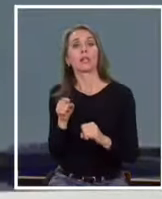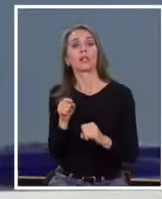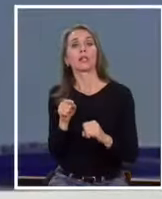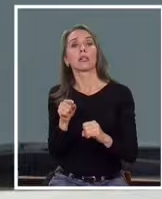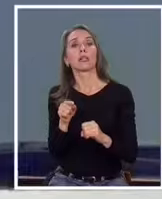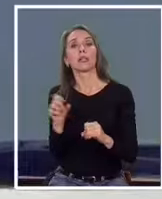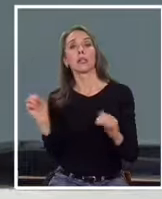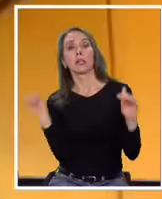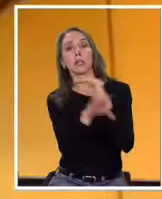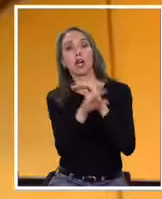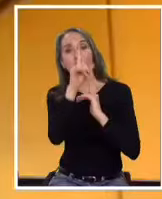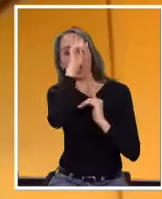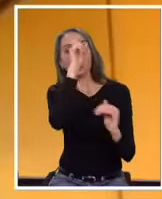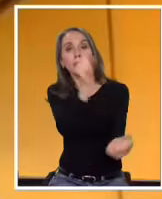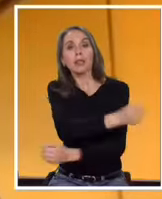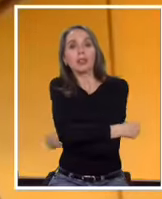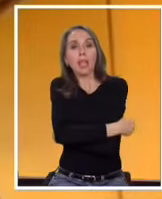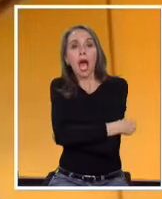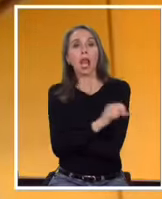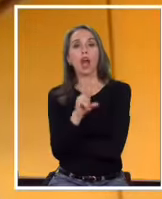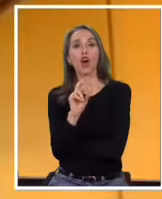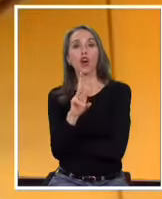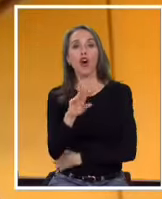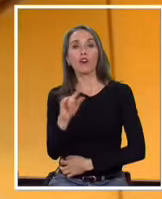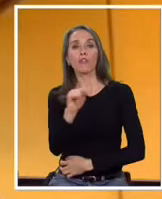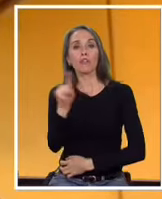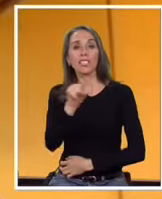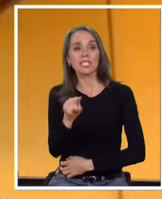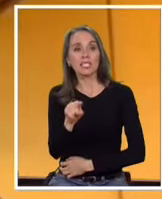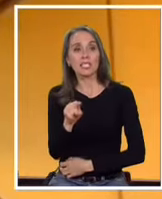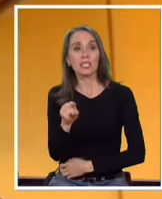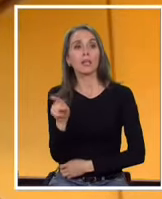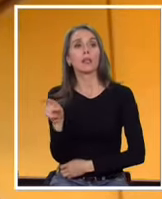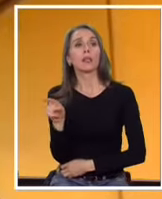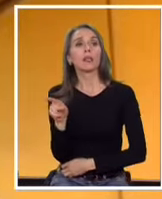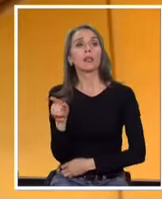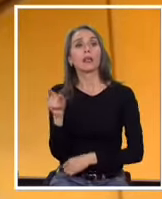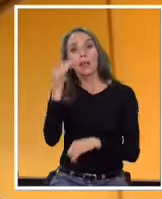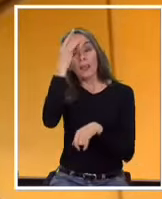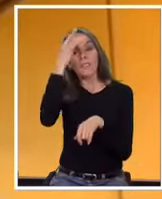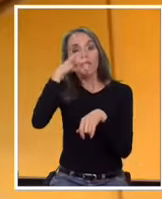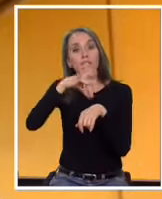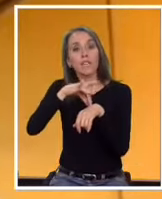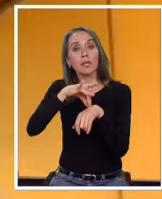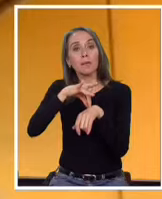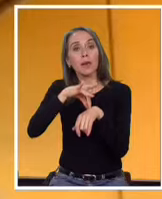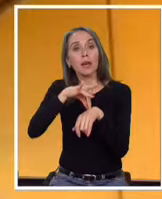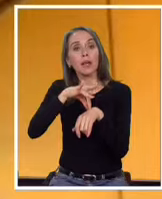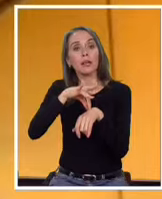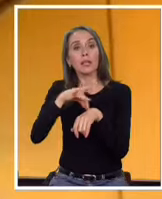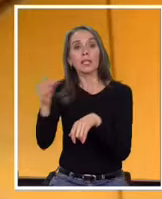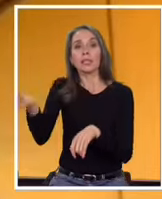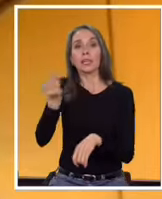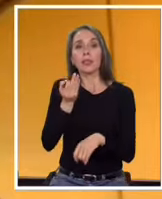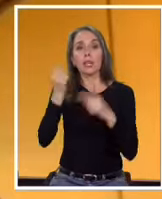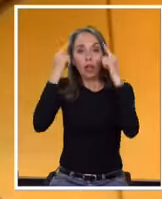en el hospital Horby, ya sea de emergencia, especialmente por una enfermedad que ella ha mencionado, que